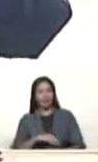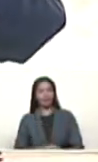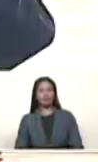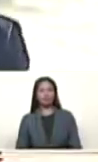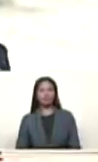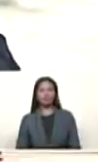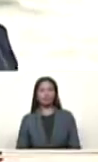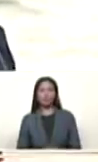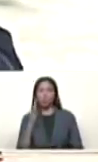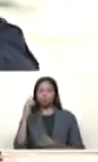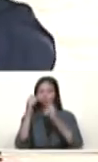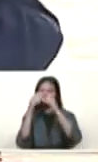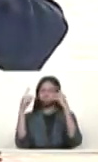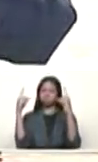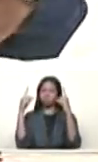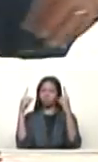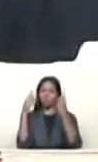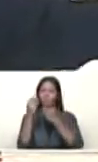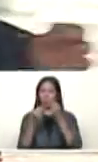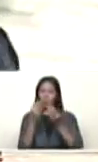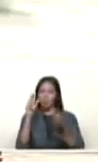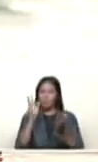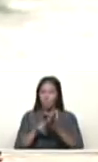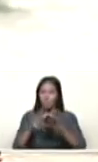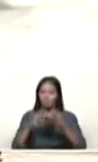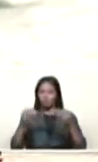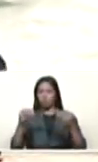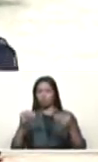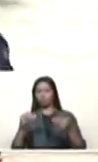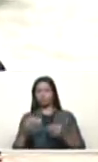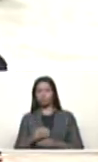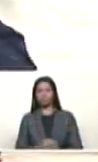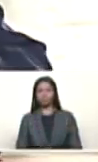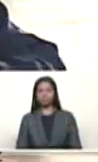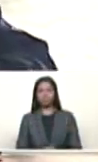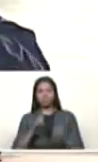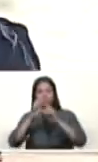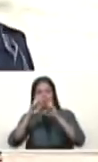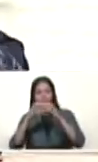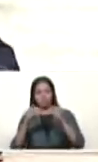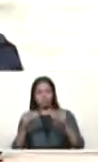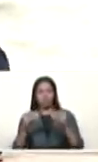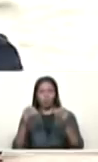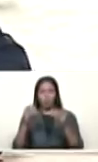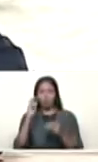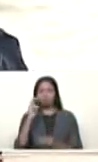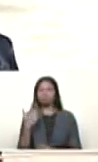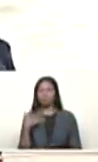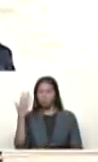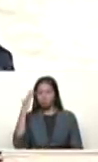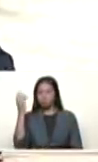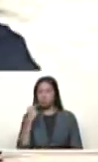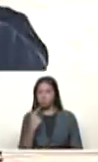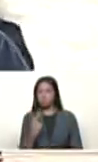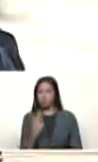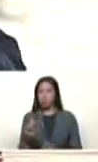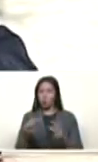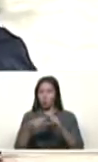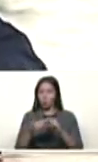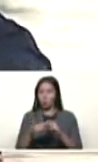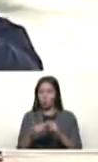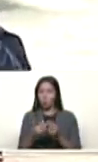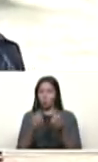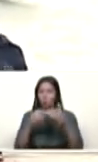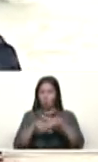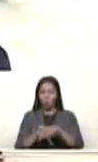es impresionante, a prueba de todo, a prueba de todo. Sé lo que digo, la unión, la